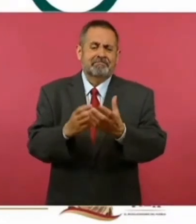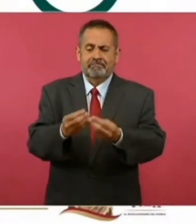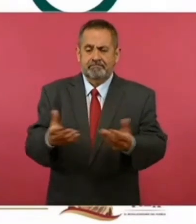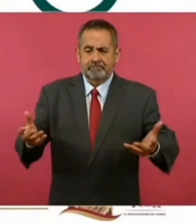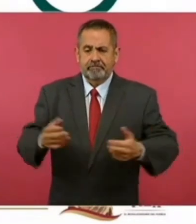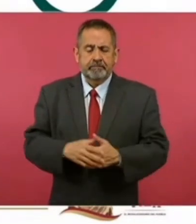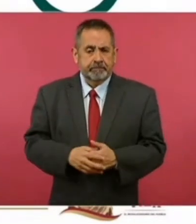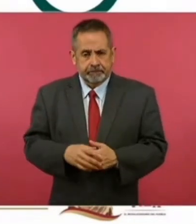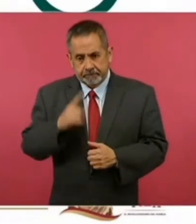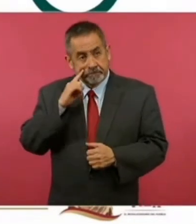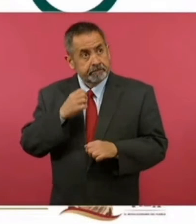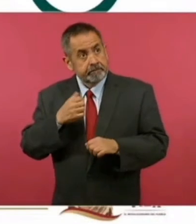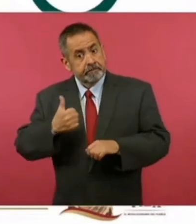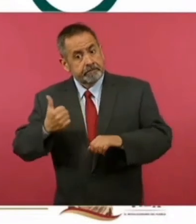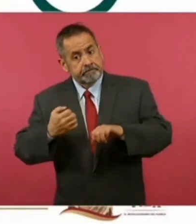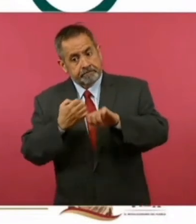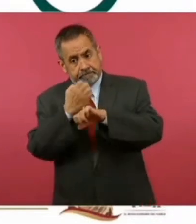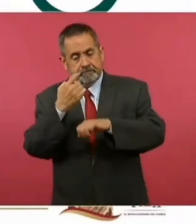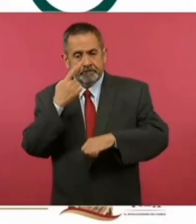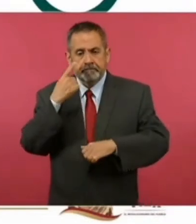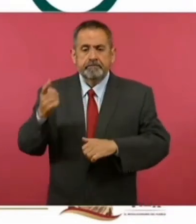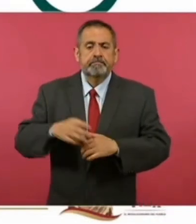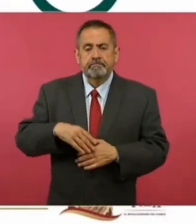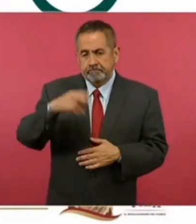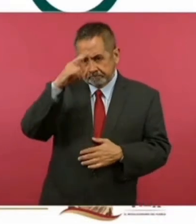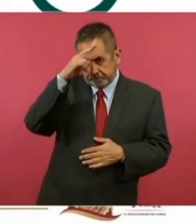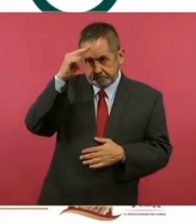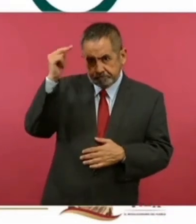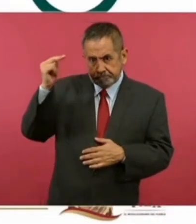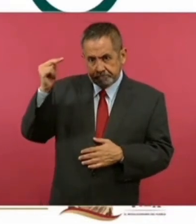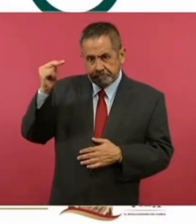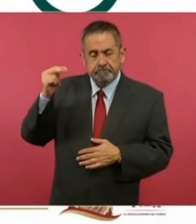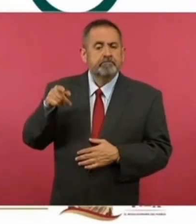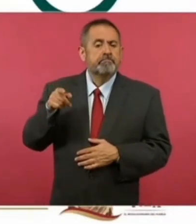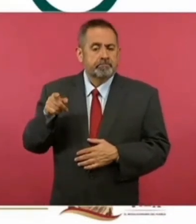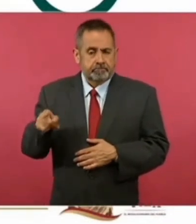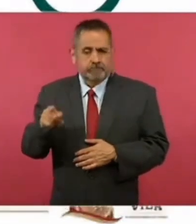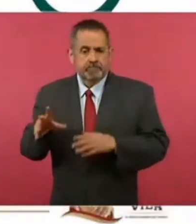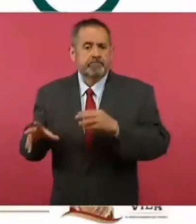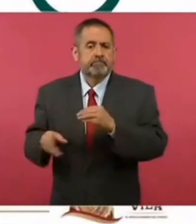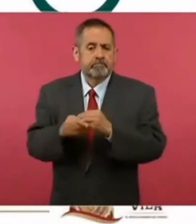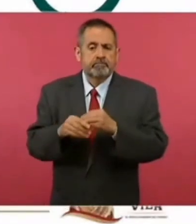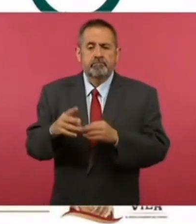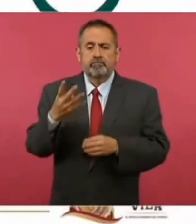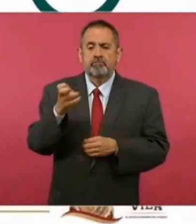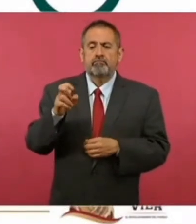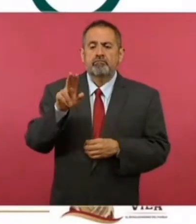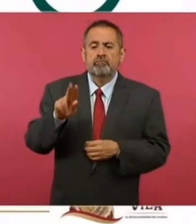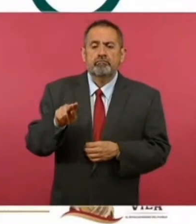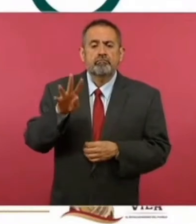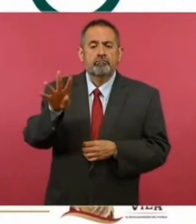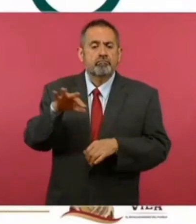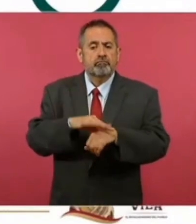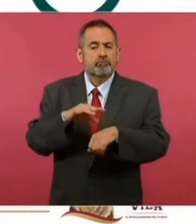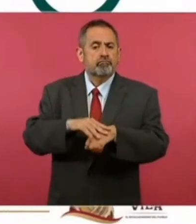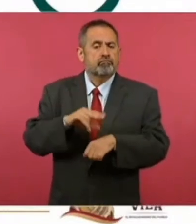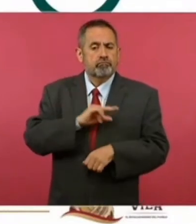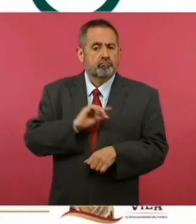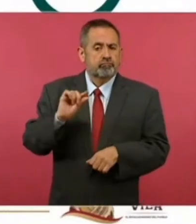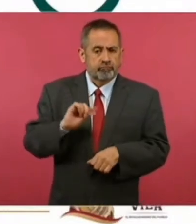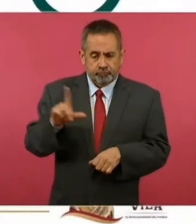verlo estado por estado el primer caso es Nayarit que en donde se han sumado cuatrocientos ochenta y cuatro médicos especialistas